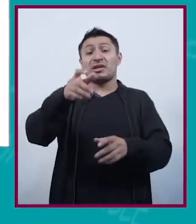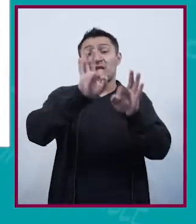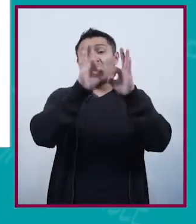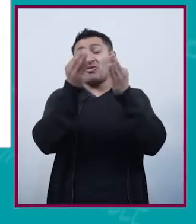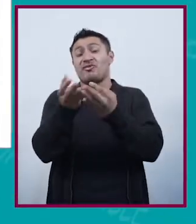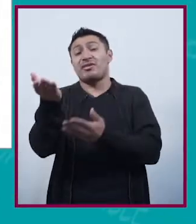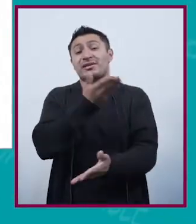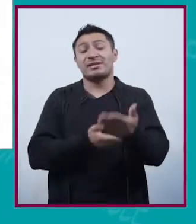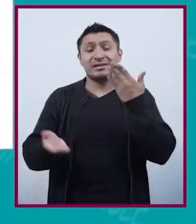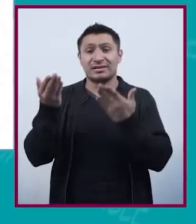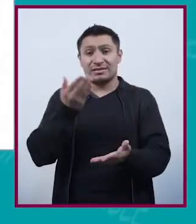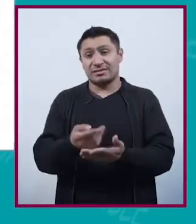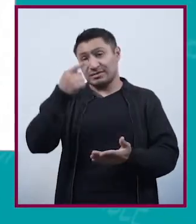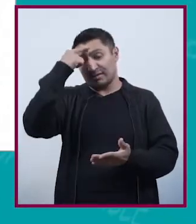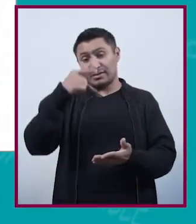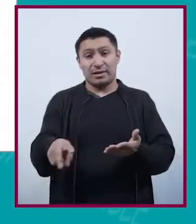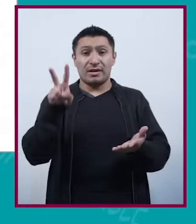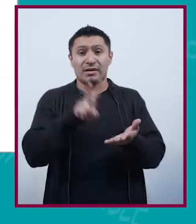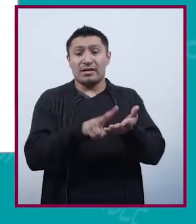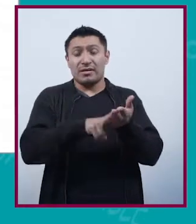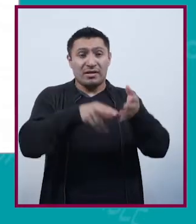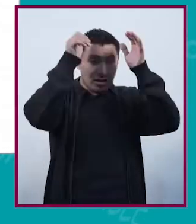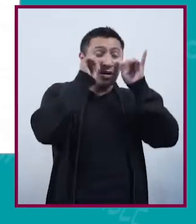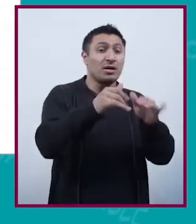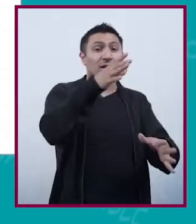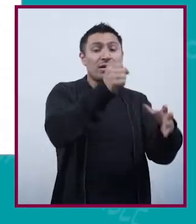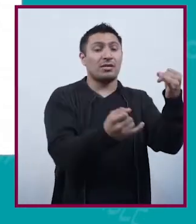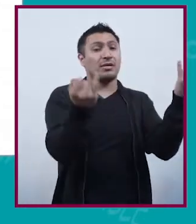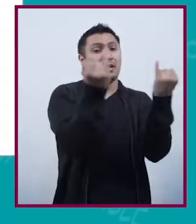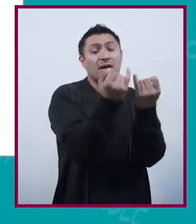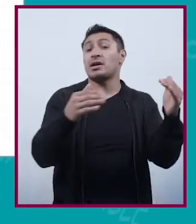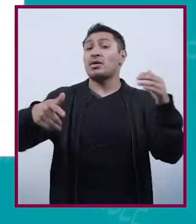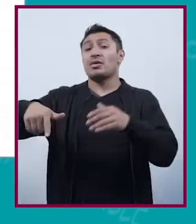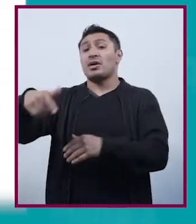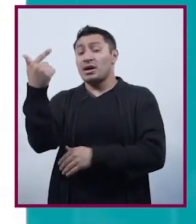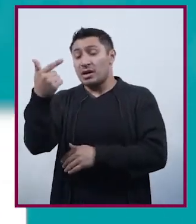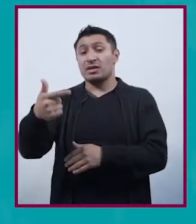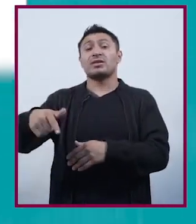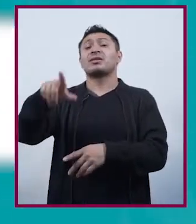de intercambio que corresponda tanto al valor de la vaca como al de las 12